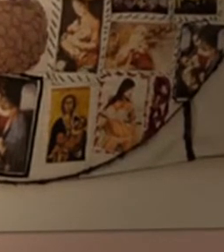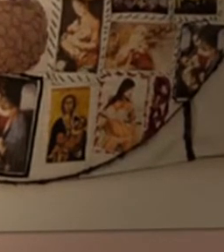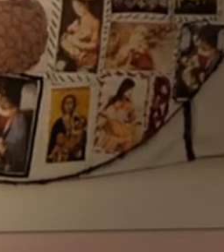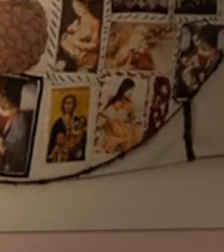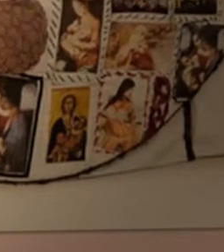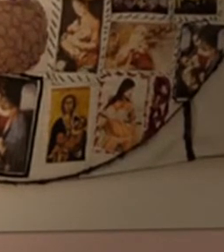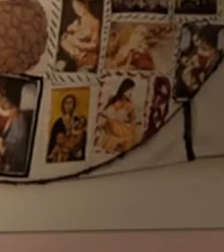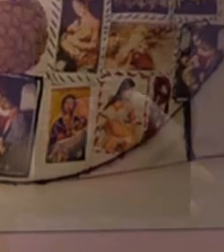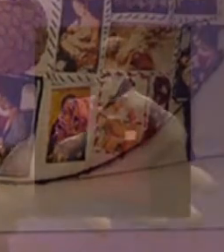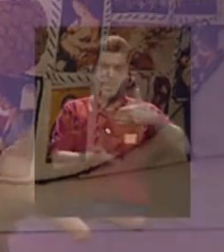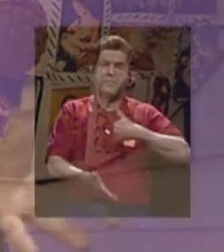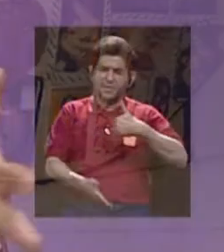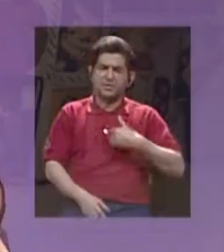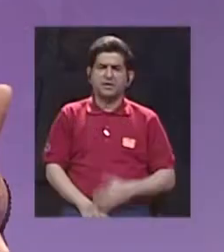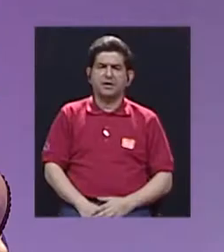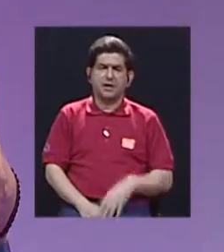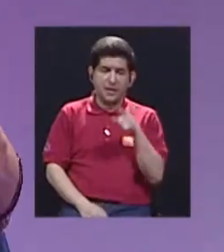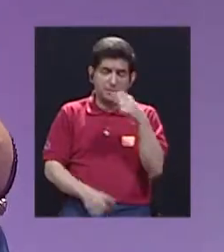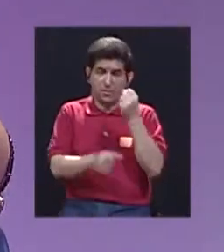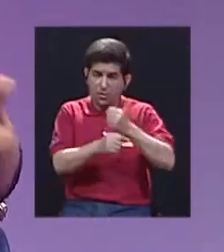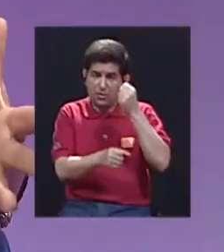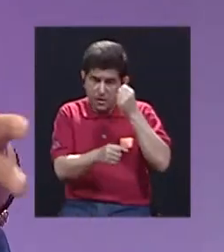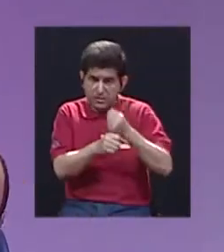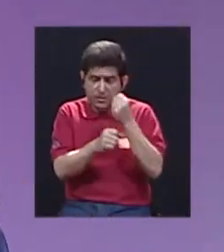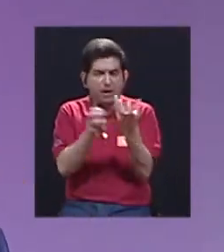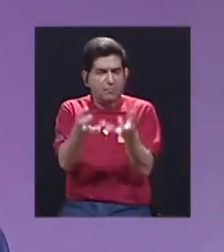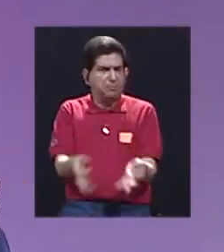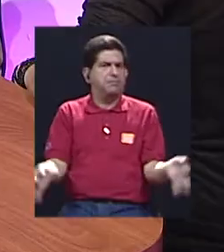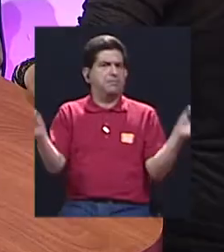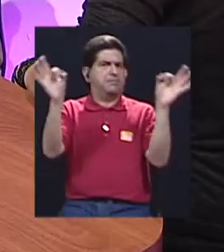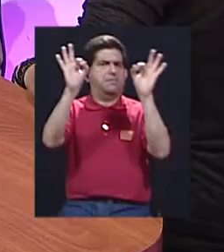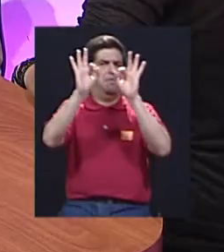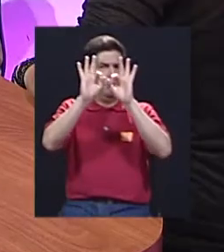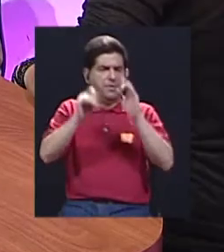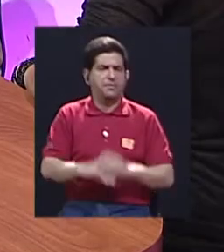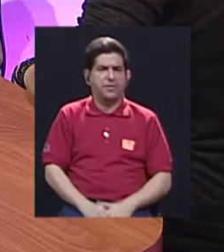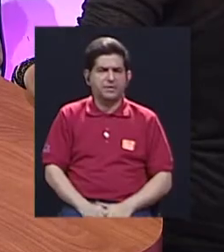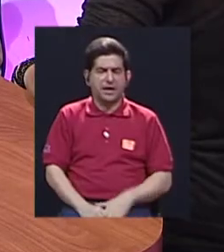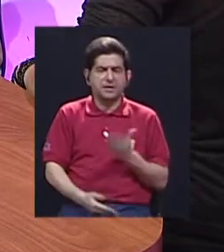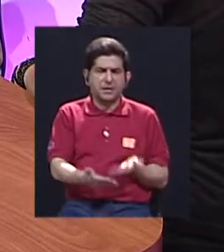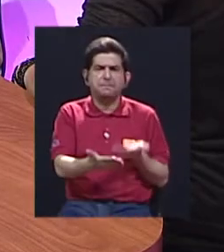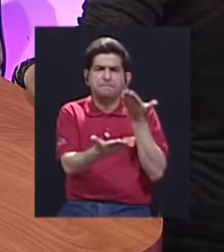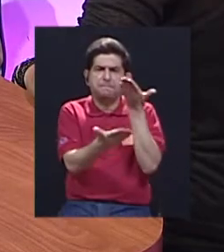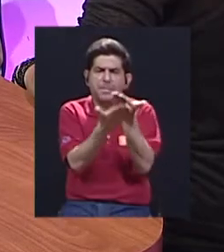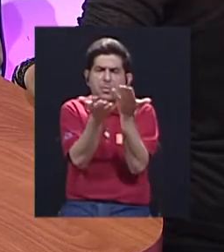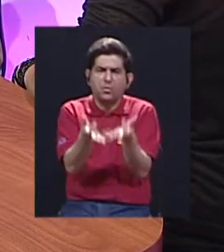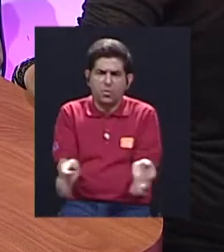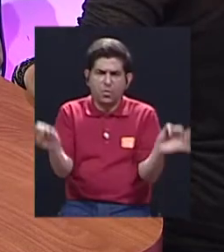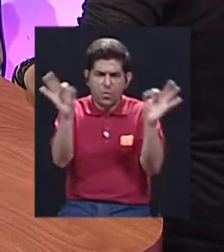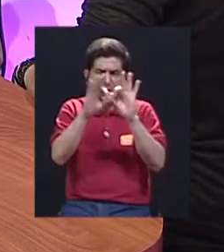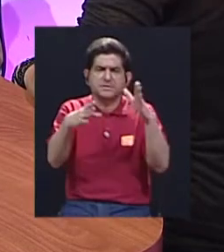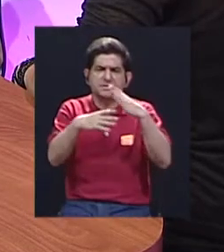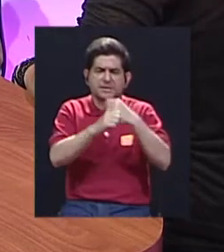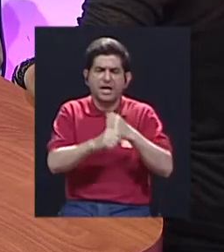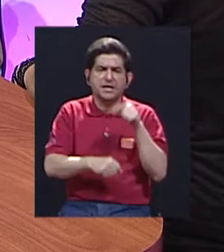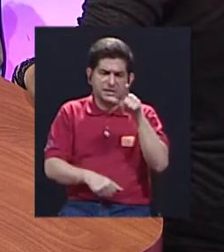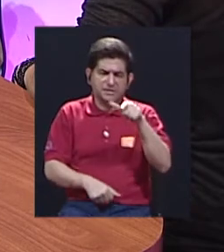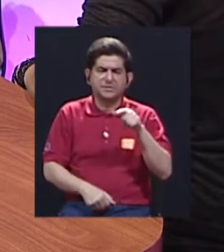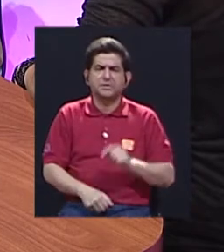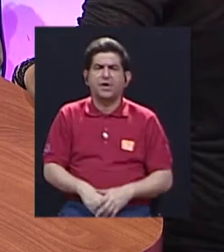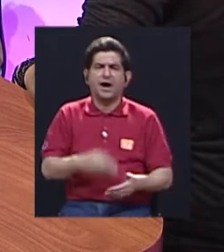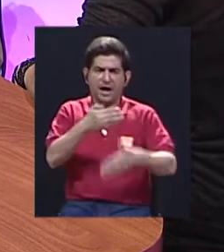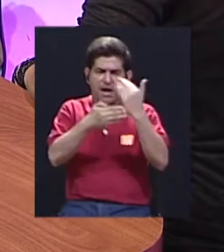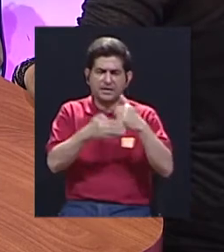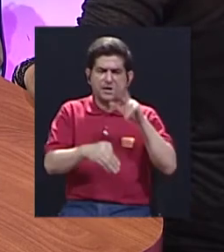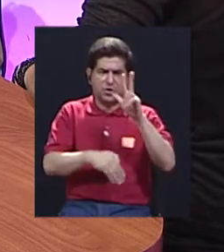sido premiada y por esa pieza tan importante, como una propuesta importante que se hizo en esa Trienal,